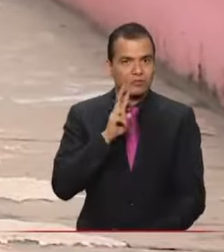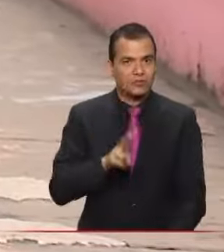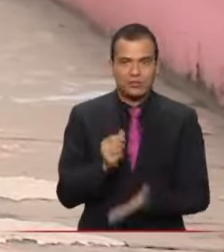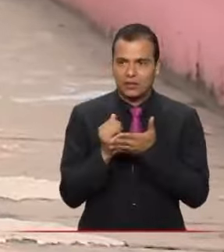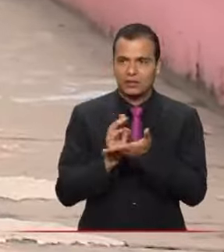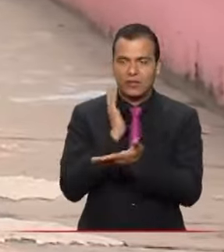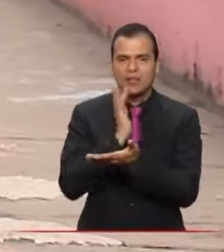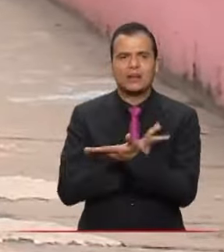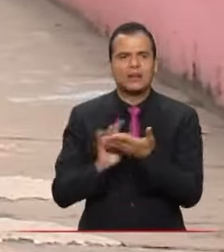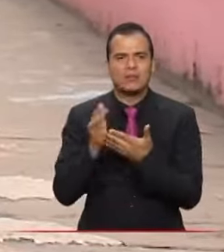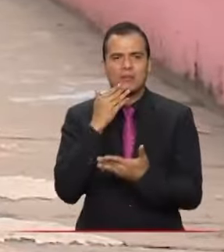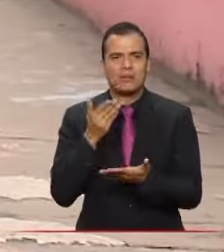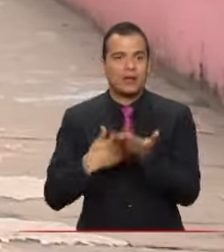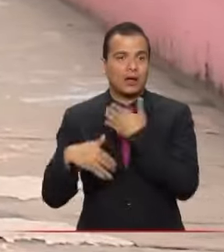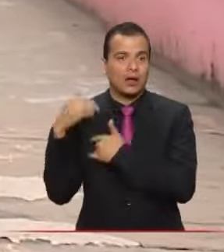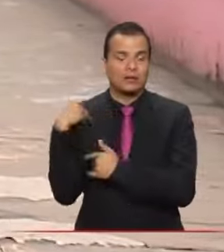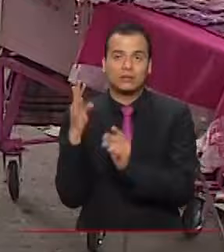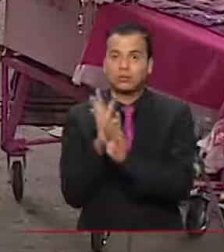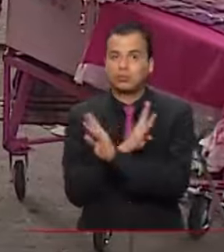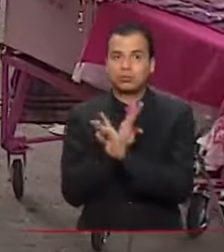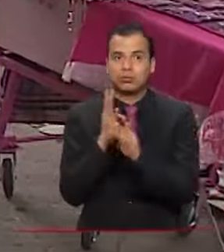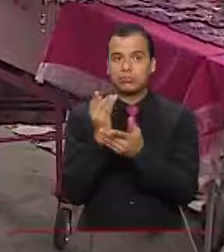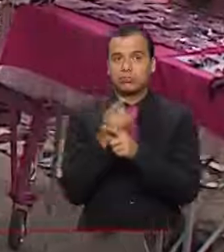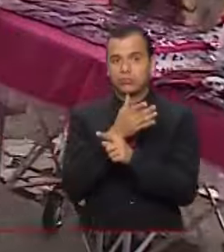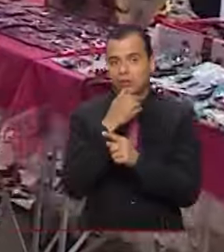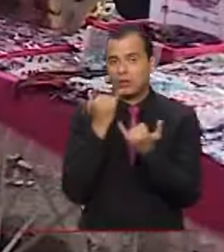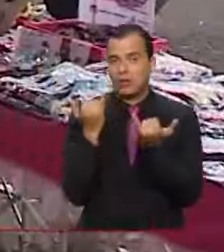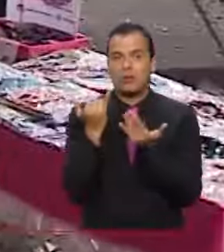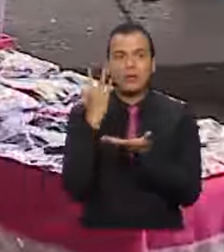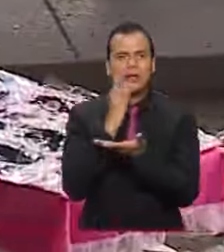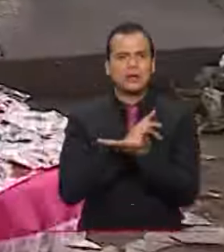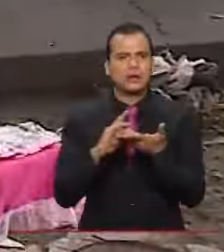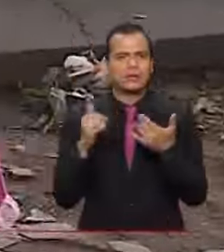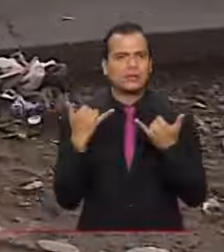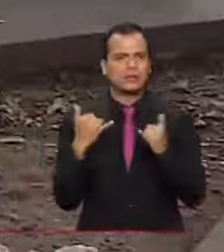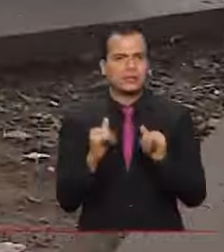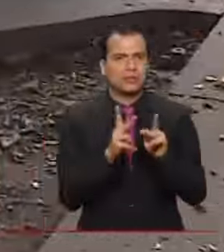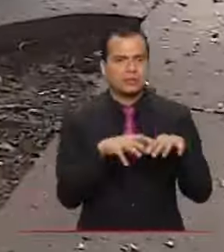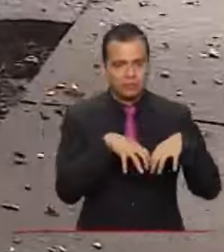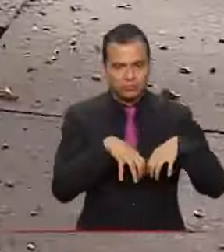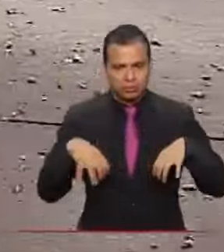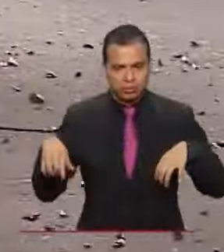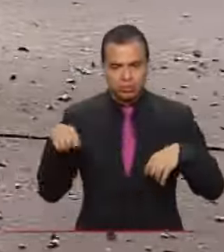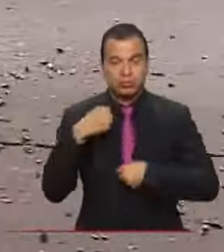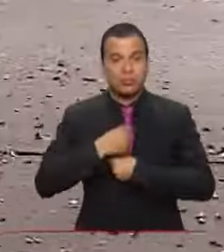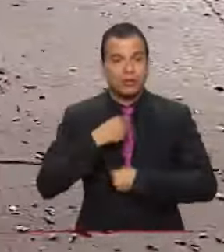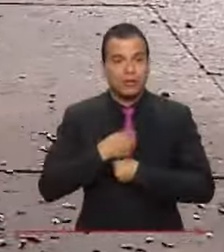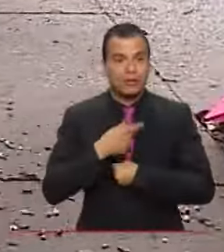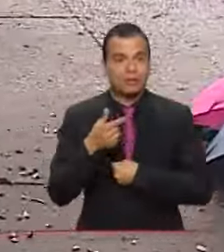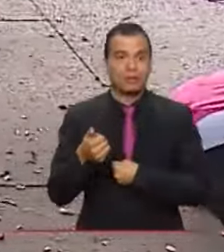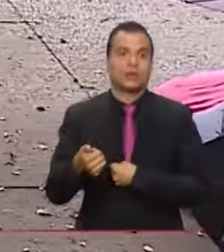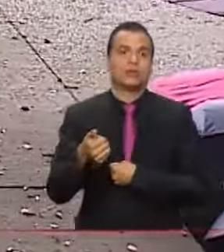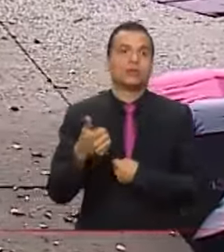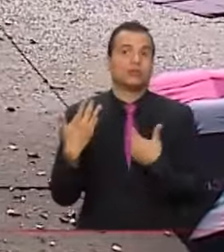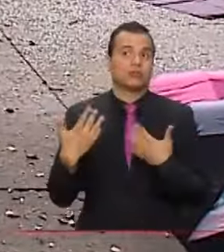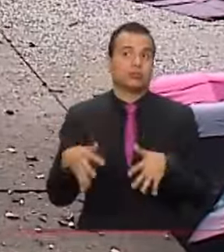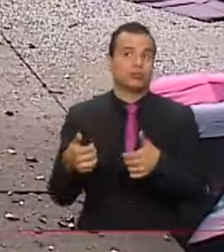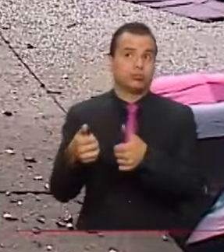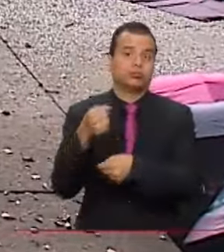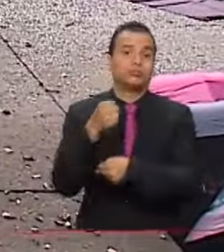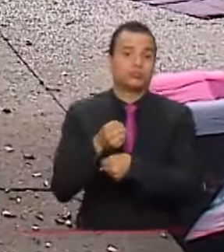puente porque por acá no podían caminar de tanta basura. Para comerciantes y transeúntes del sector es una labor